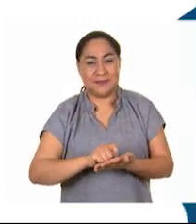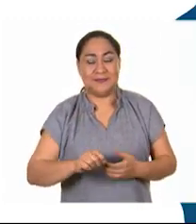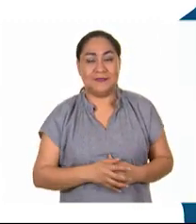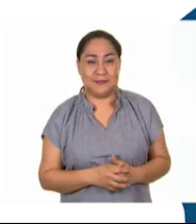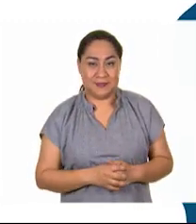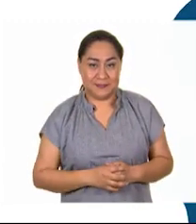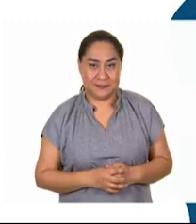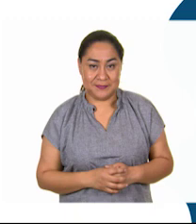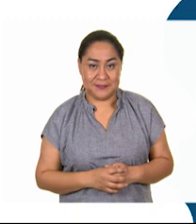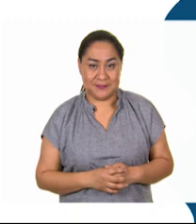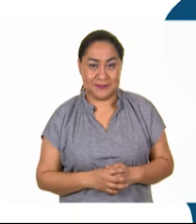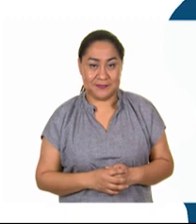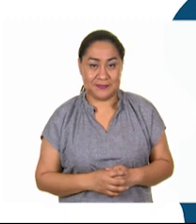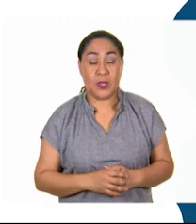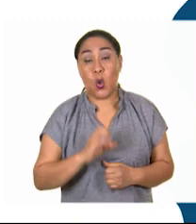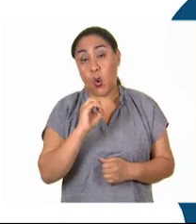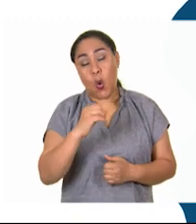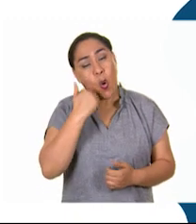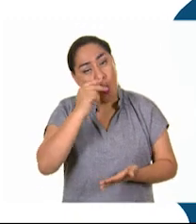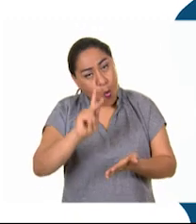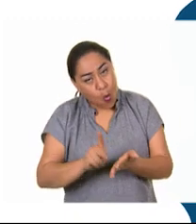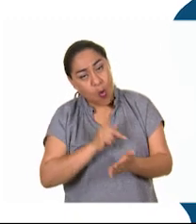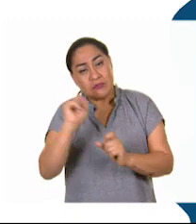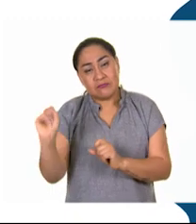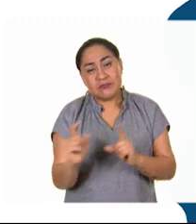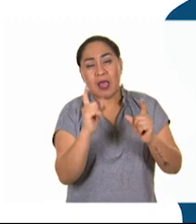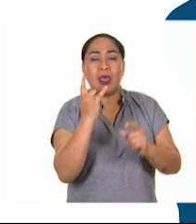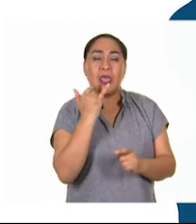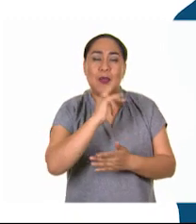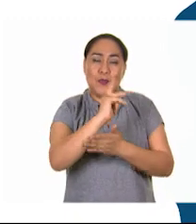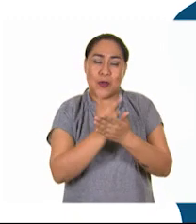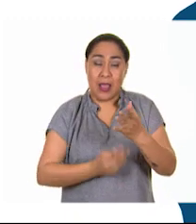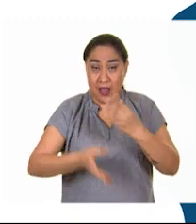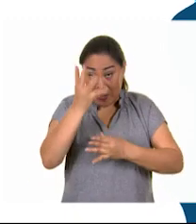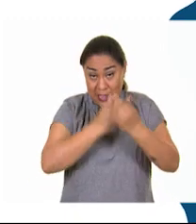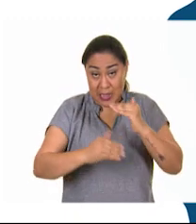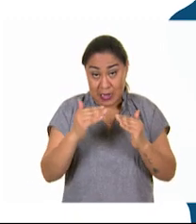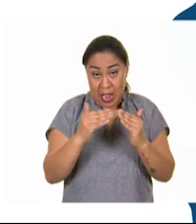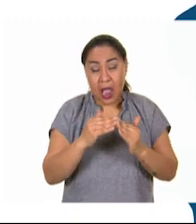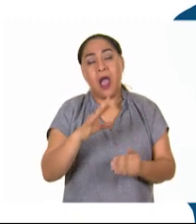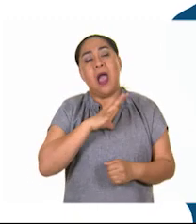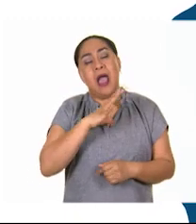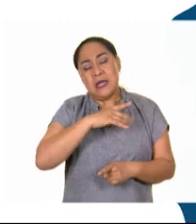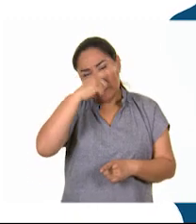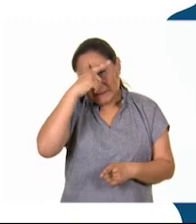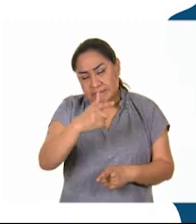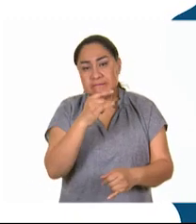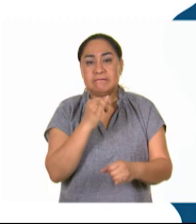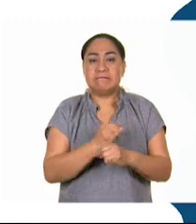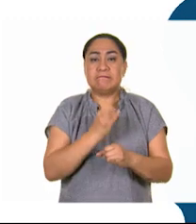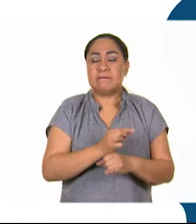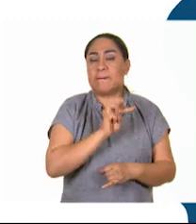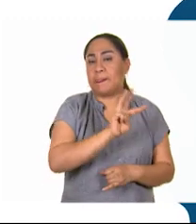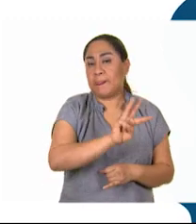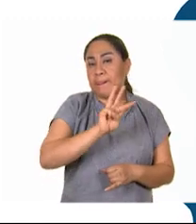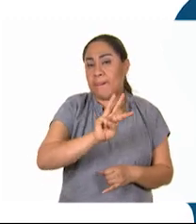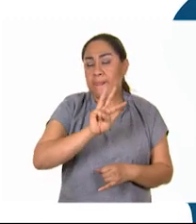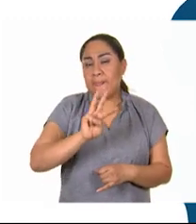conalitech.sep.gov.mx. Si quieres volver a ver los programas de Aprende en Casa, los puedes encontrar en la siguiente liga: